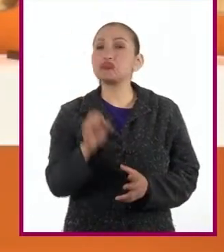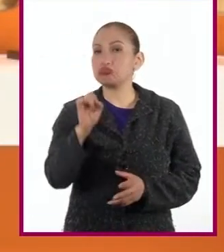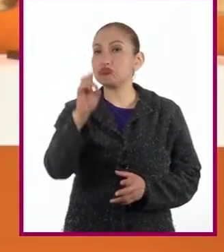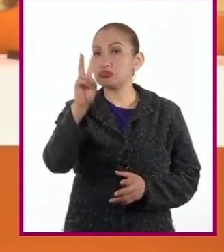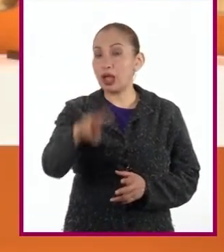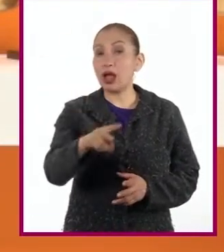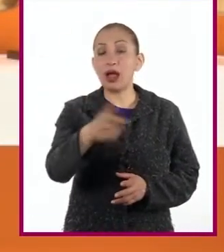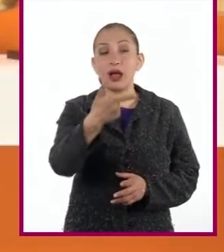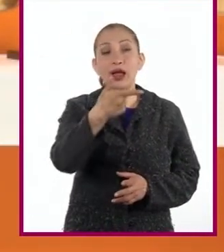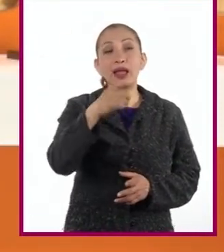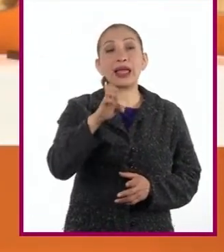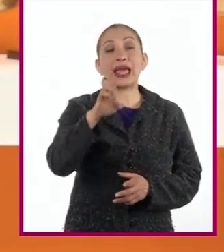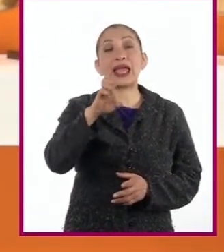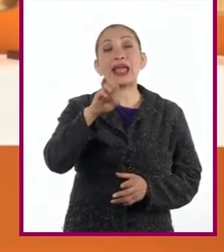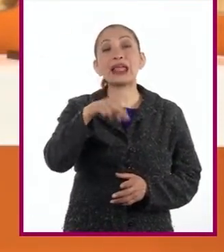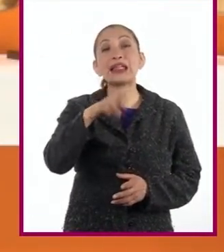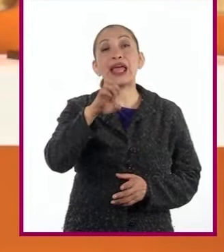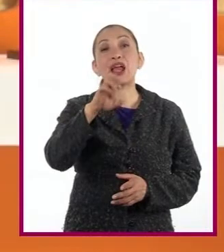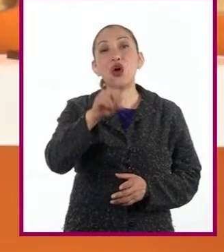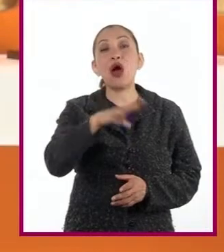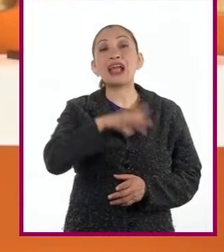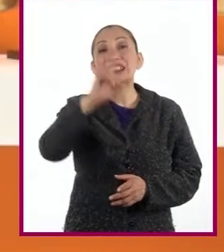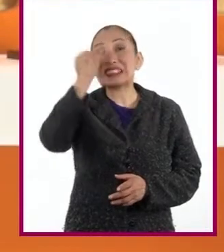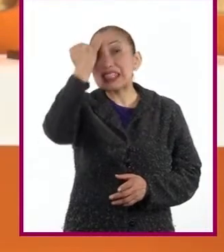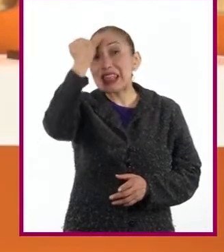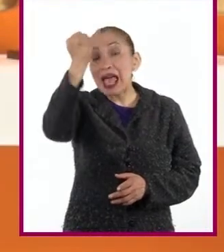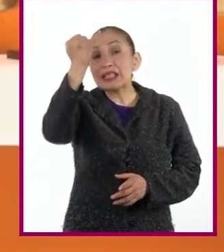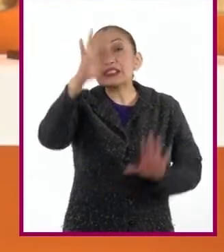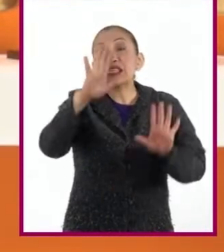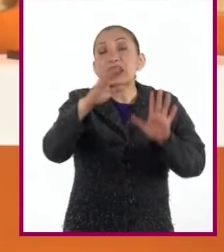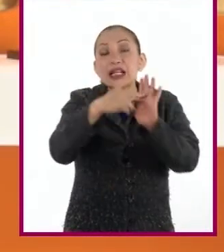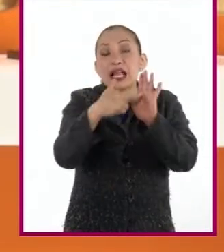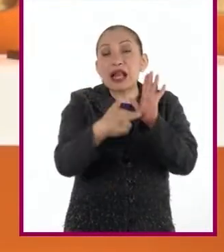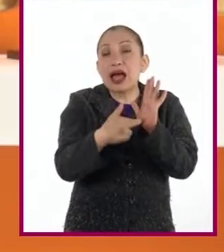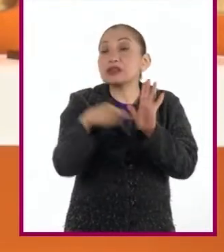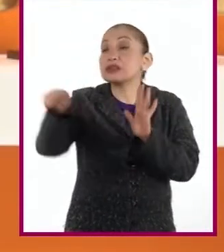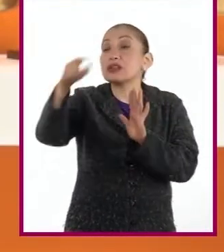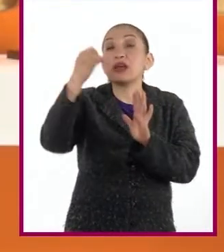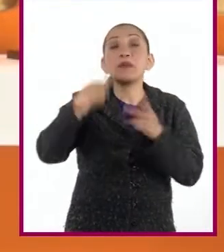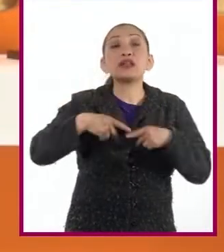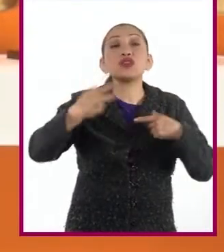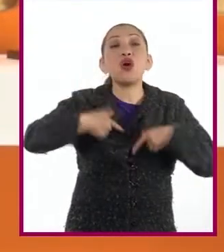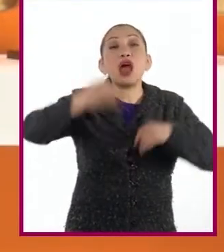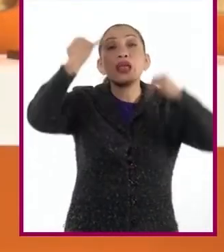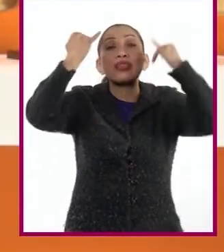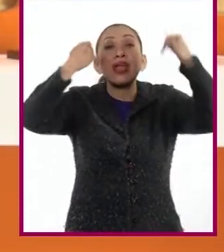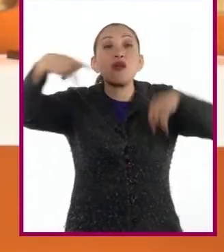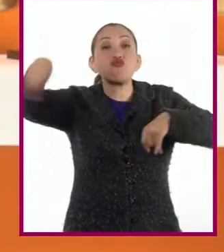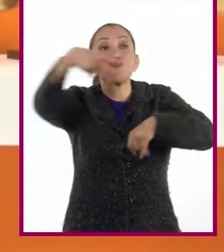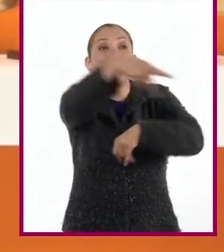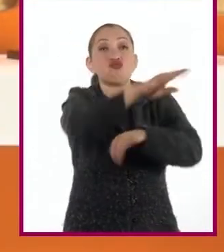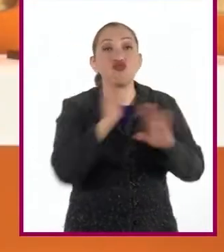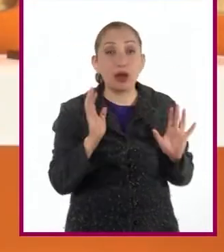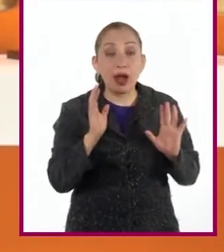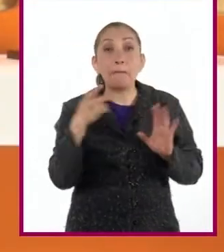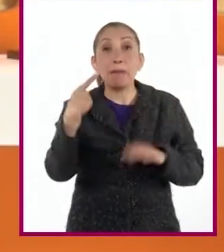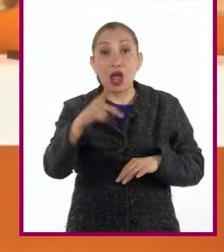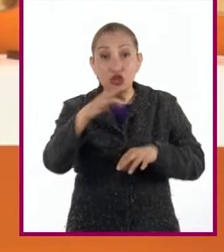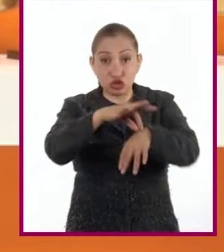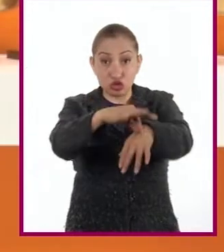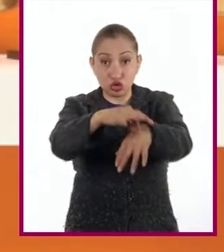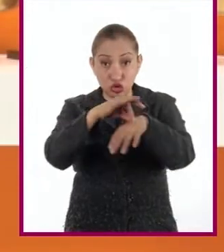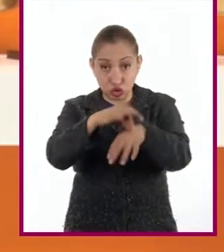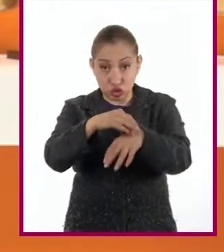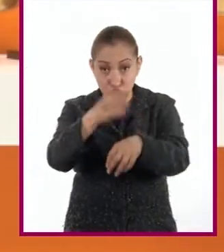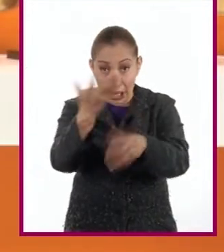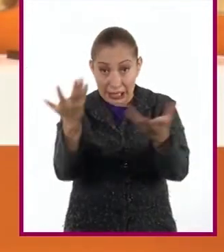Efectivamente, el género está ligado a un conjunto de ideas o patrones concebidos por las sociedades. Sin embargo, en la práctica, esto ha